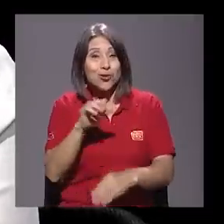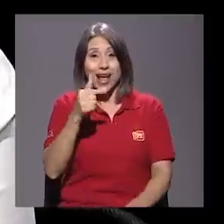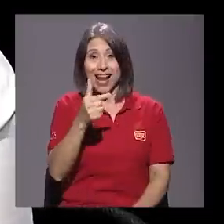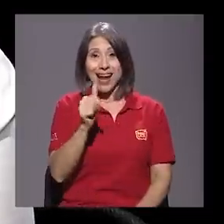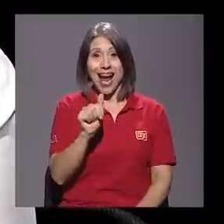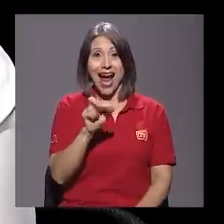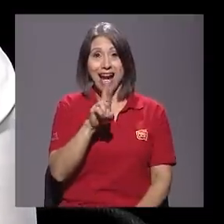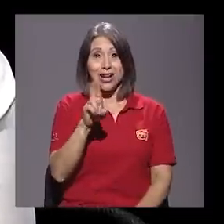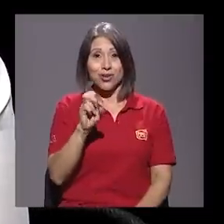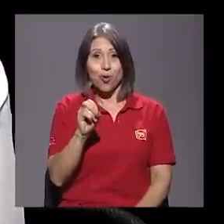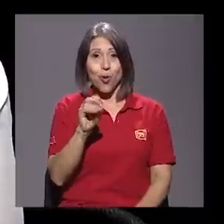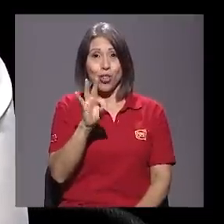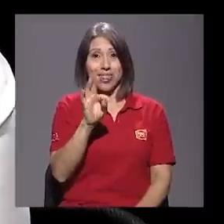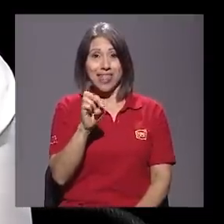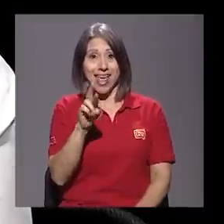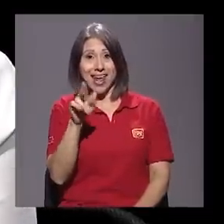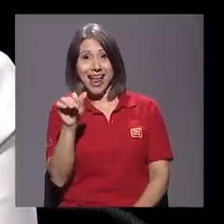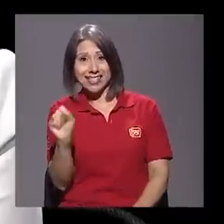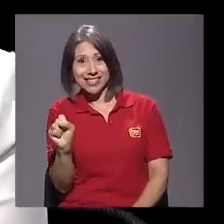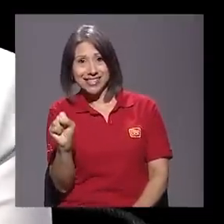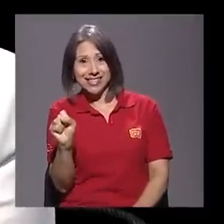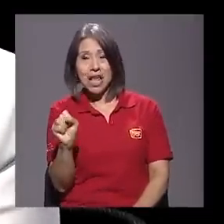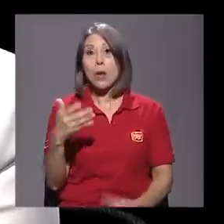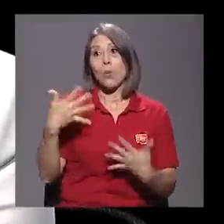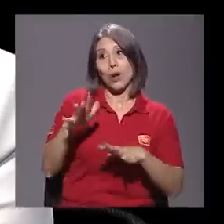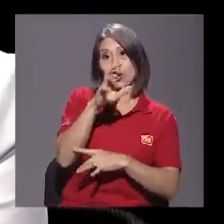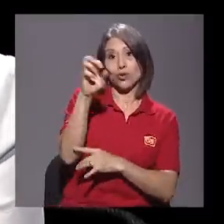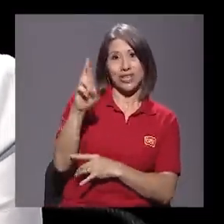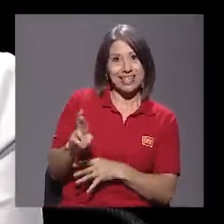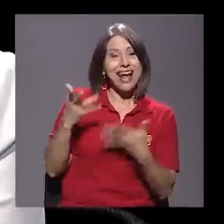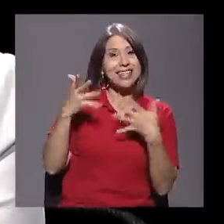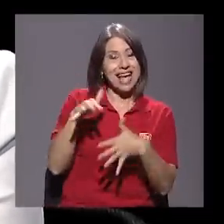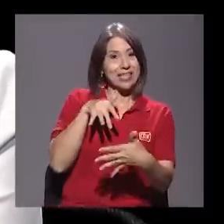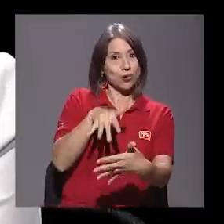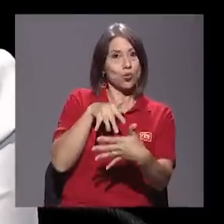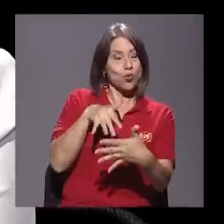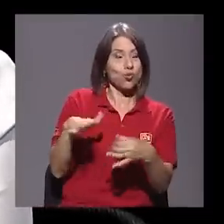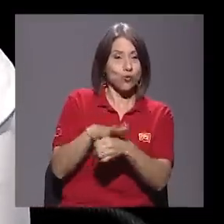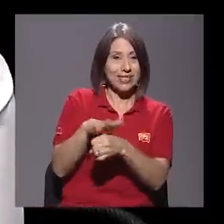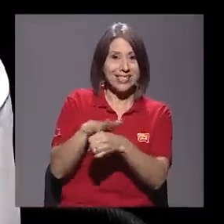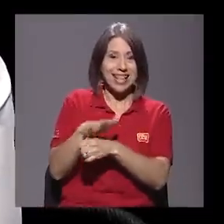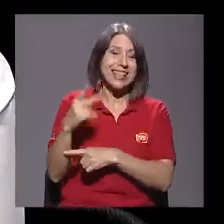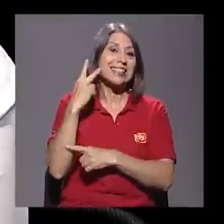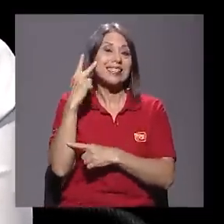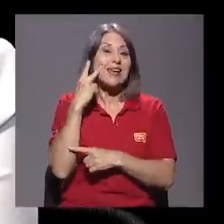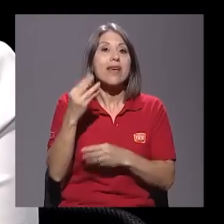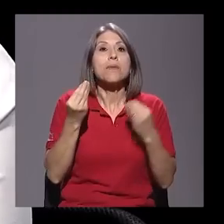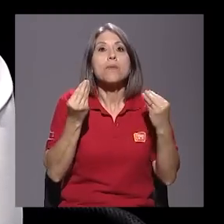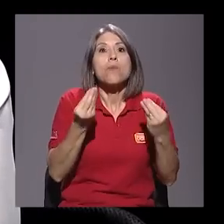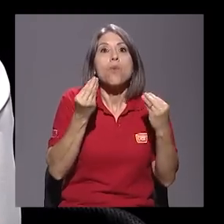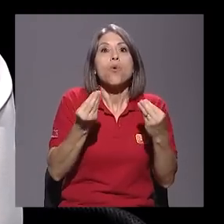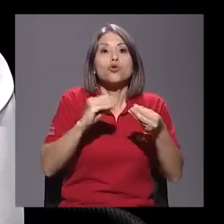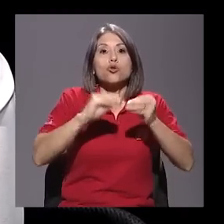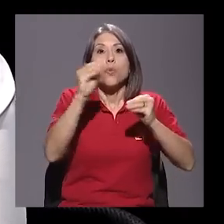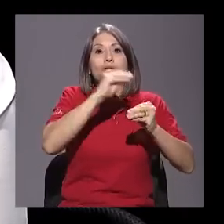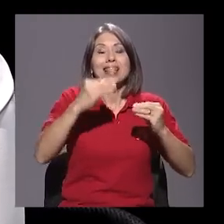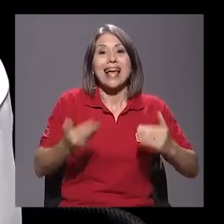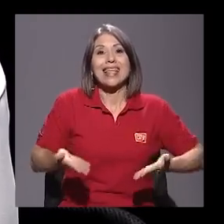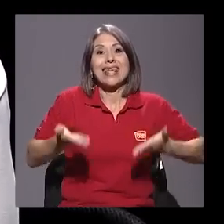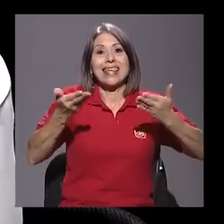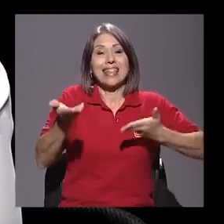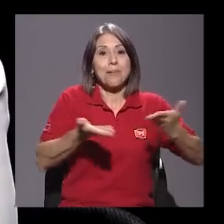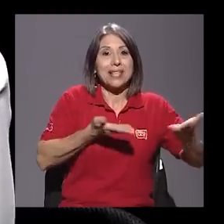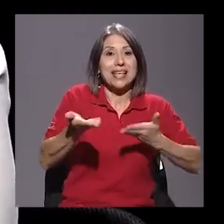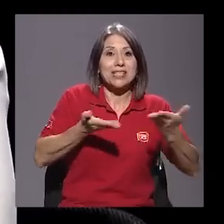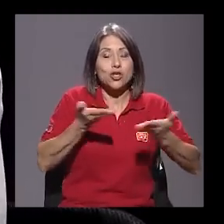está, digamos, aquí hay estudios suficientes, se puede ver, por ejemplo, los altos márgenes de intermediación financiera, que son la diferencia entre la tasa activa y